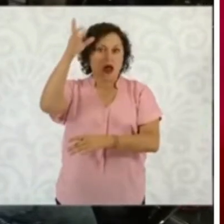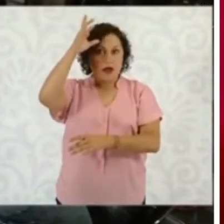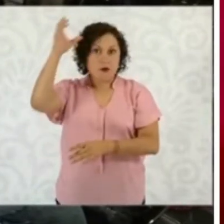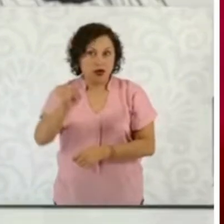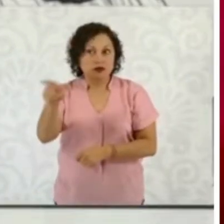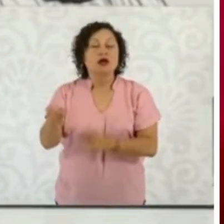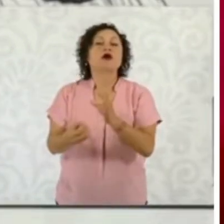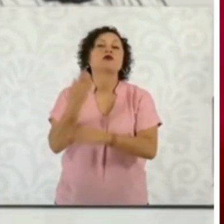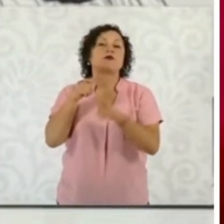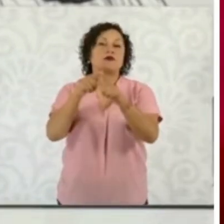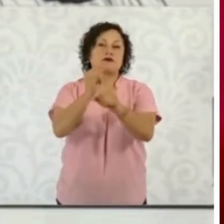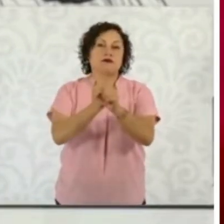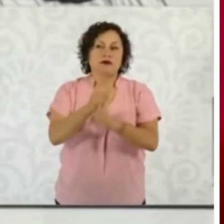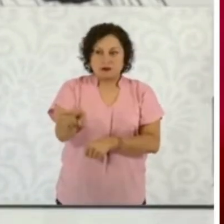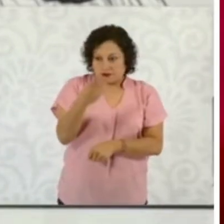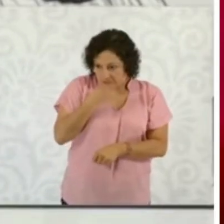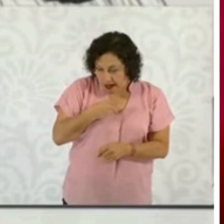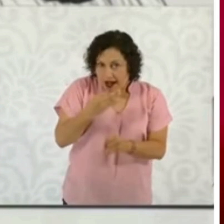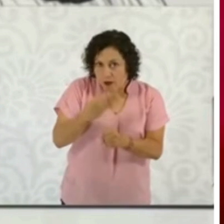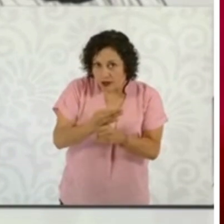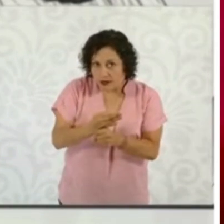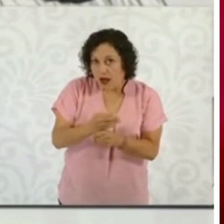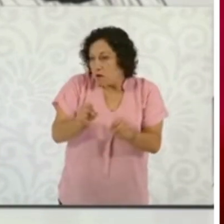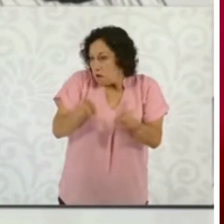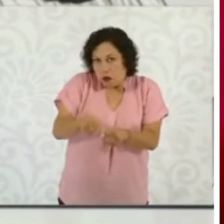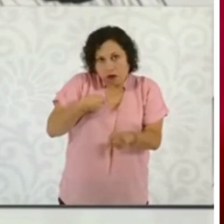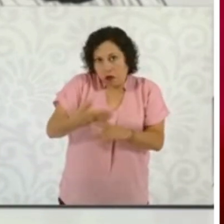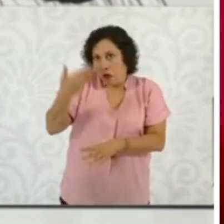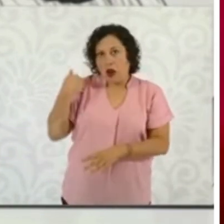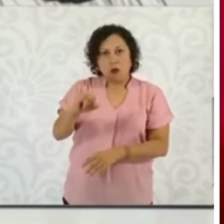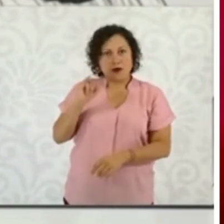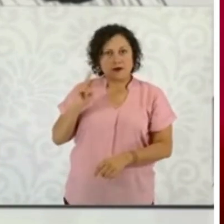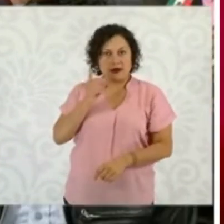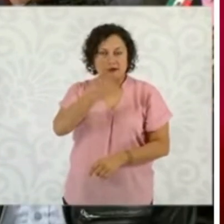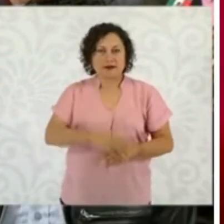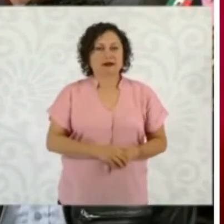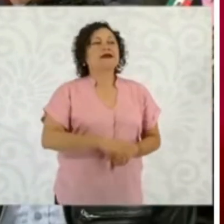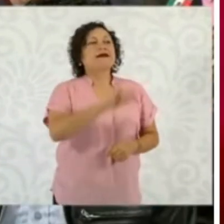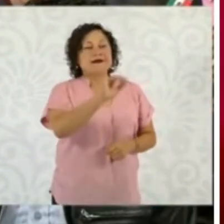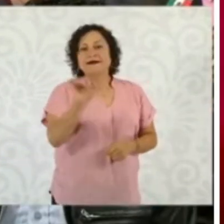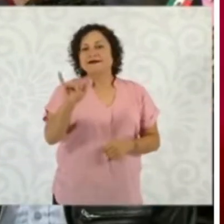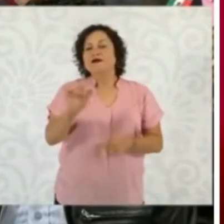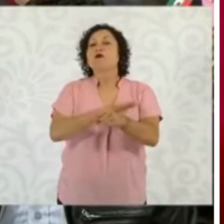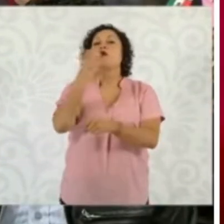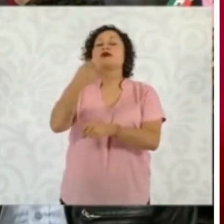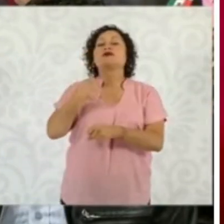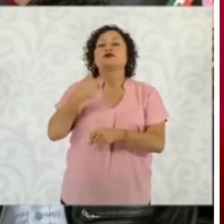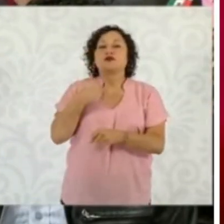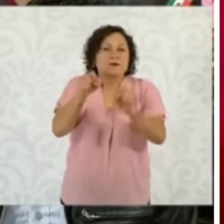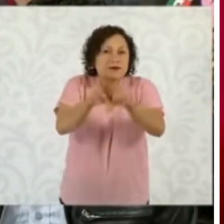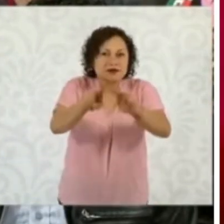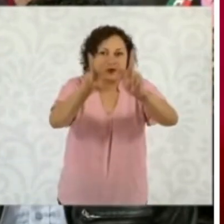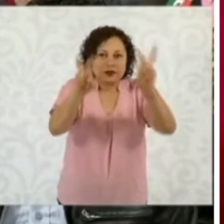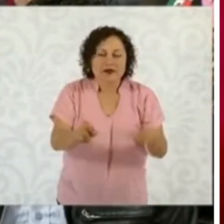justamente, o sea, lo que estás comentando fue justamente lo que dije el jueves o el viernes. Así es, justo, y precisamente por ese tipo de declaraciones en torno a